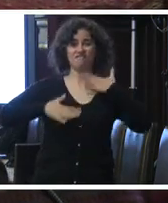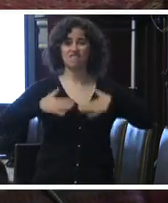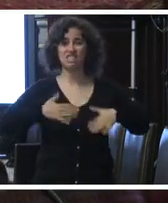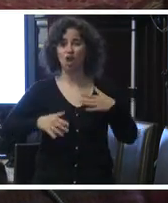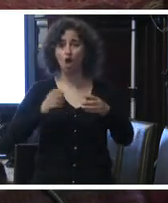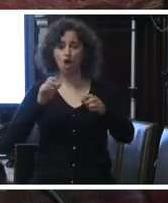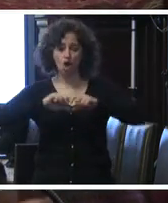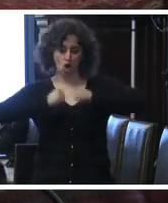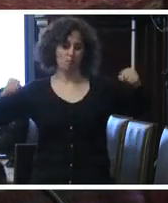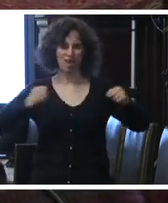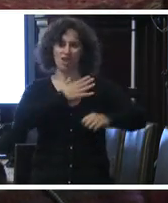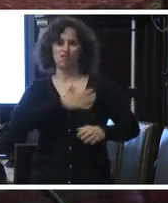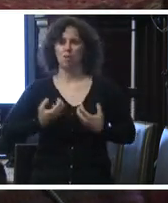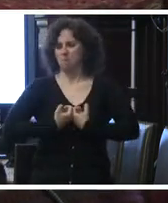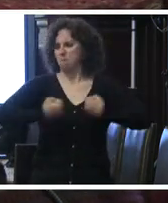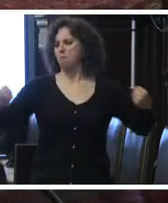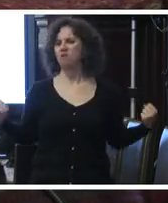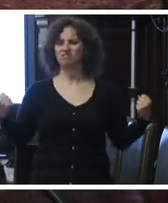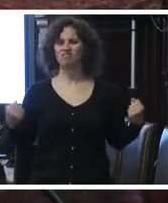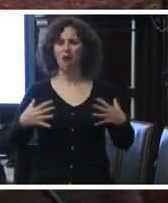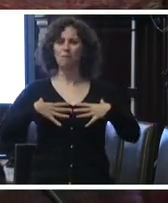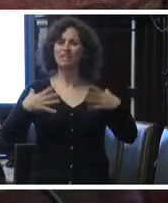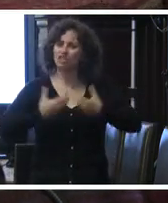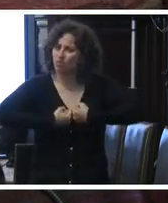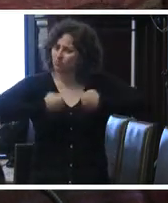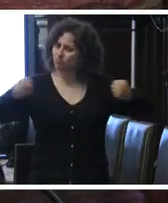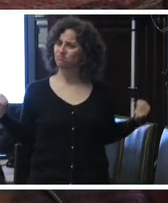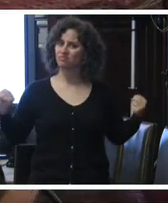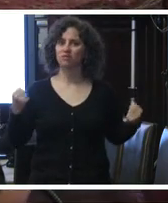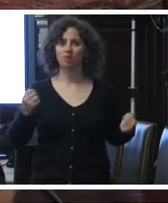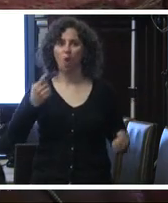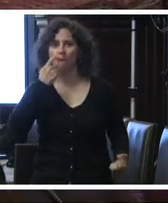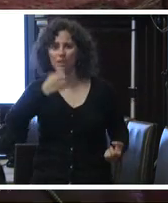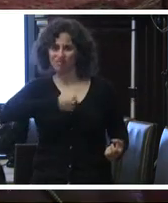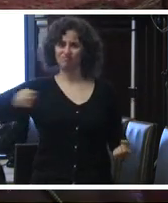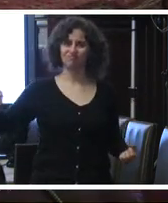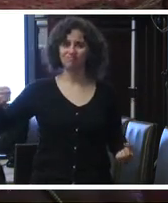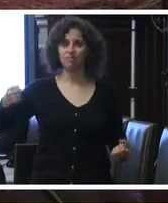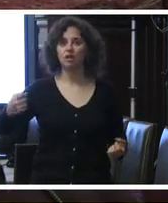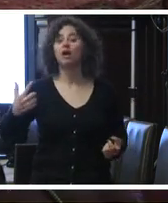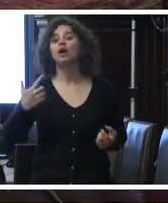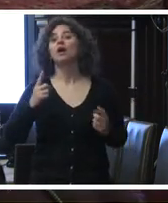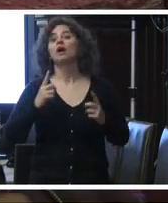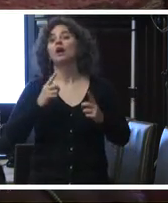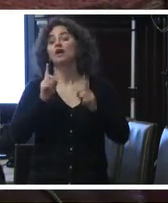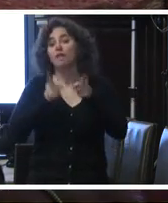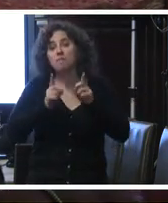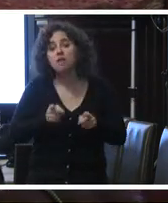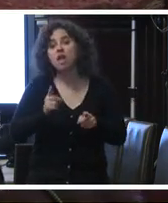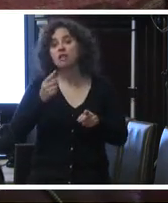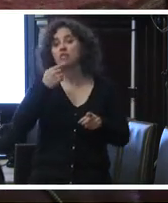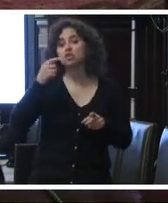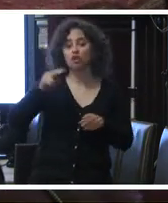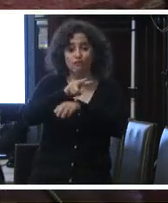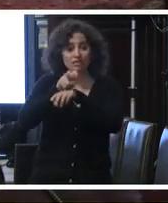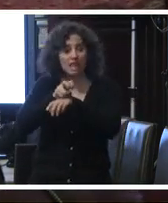le rompieron la blusa para exhibir, digamos, los pechos, ¿no? Finalmente, ¿qué ha dicho la Fiscalía